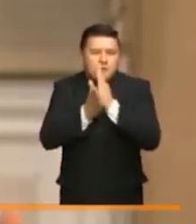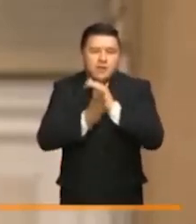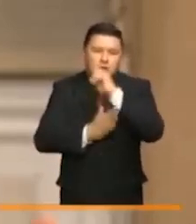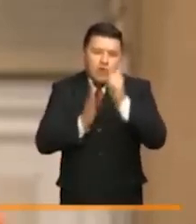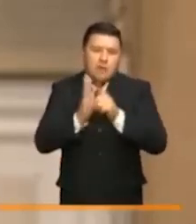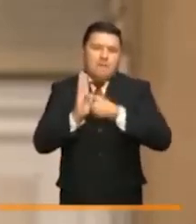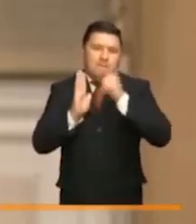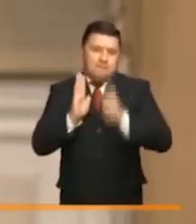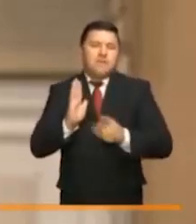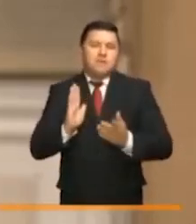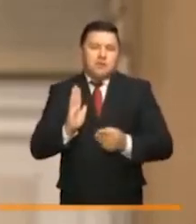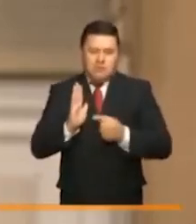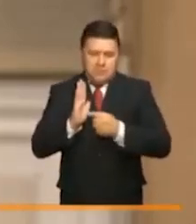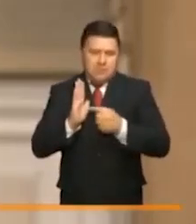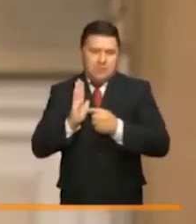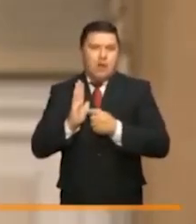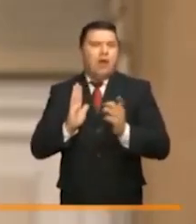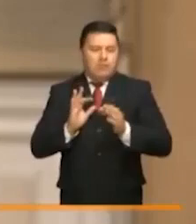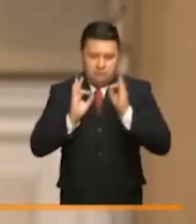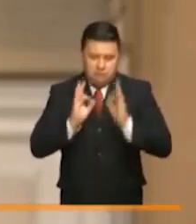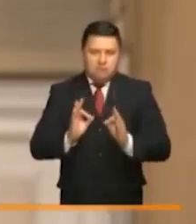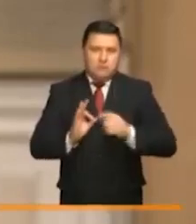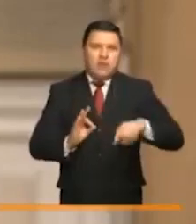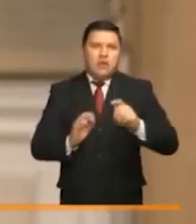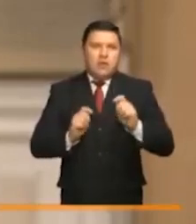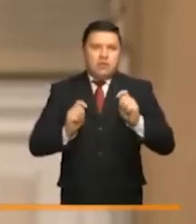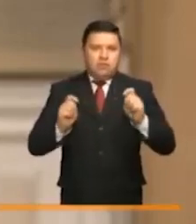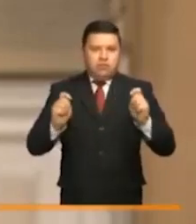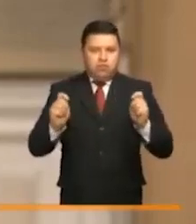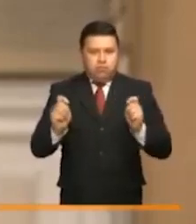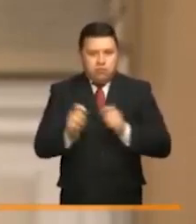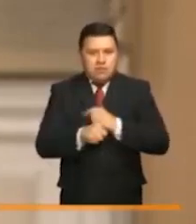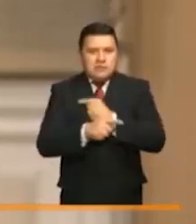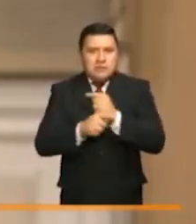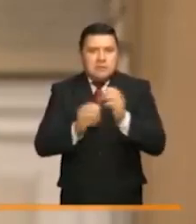y las medidas que debemos ir tomando, que con toda seguridad irán cambiando en el transcurso de estas próximas semanas.